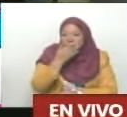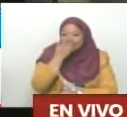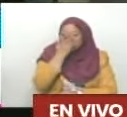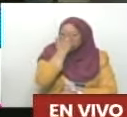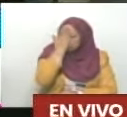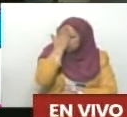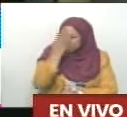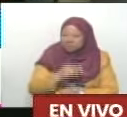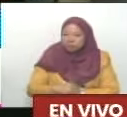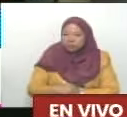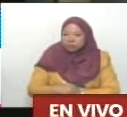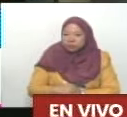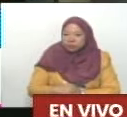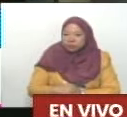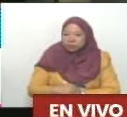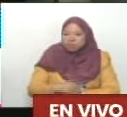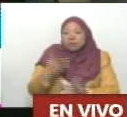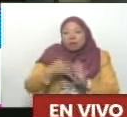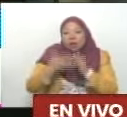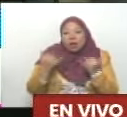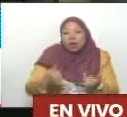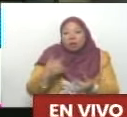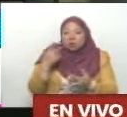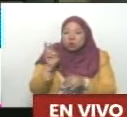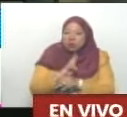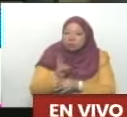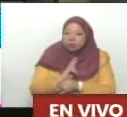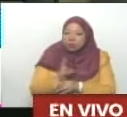Levanten la mano los más muchachos aquí presentes.